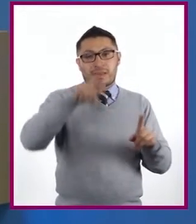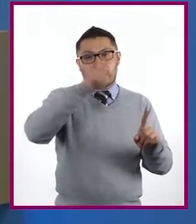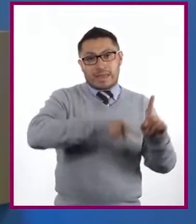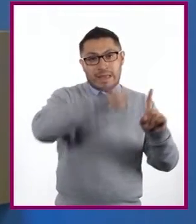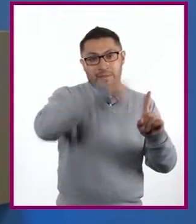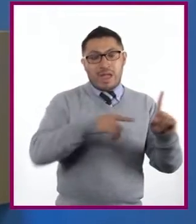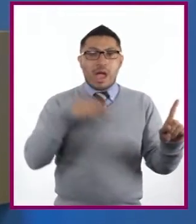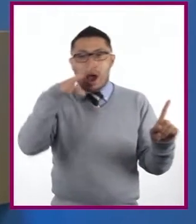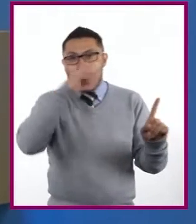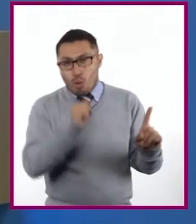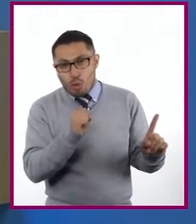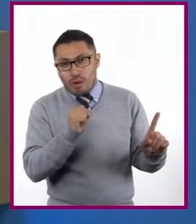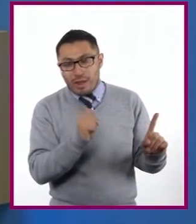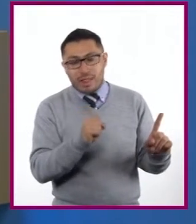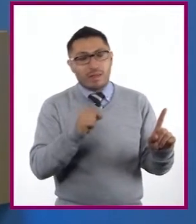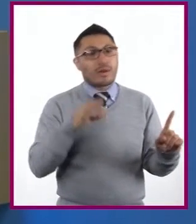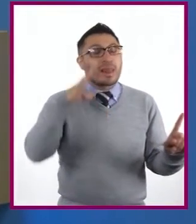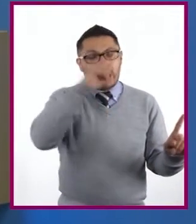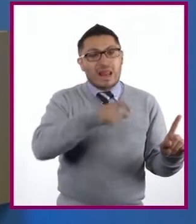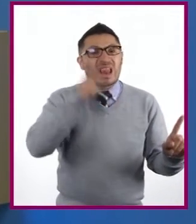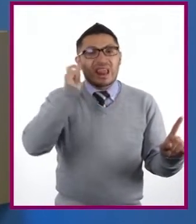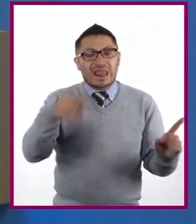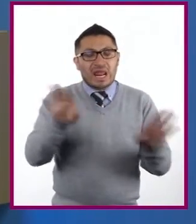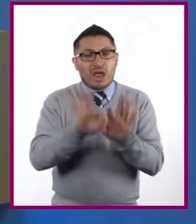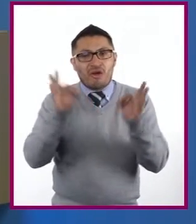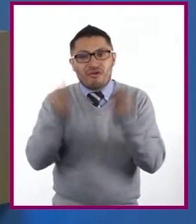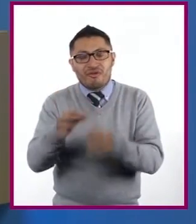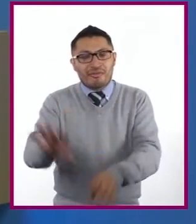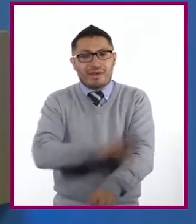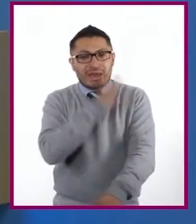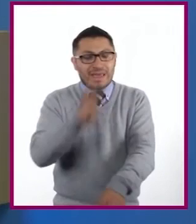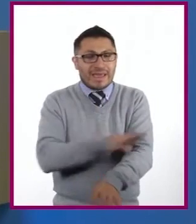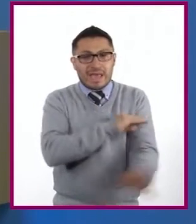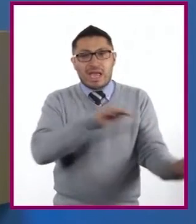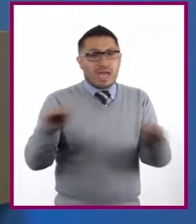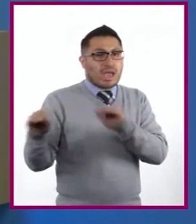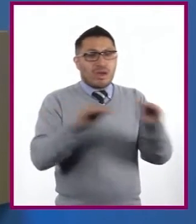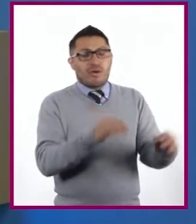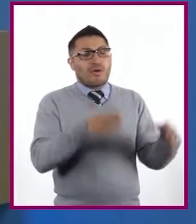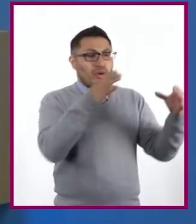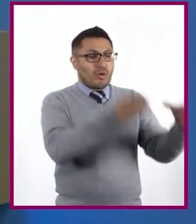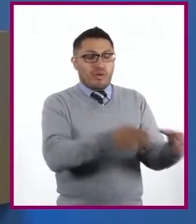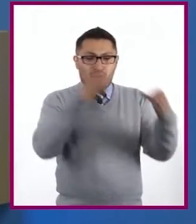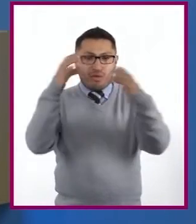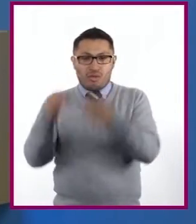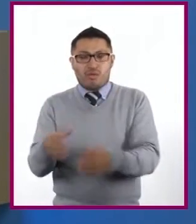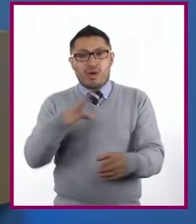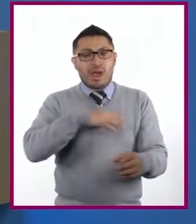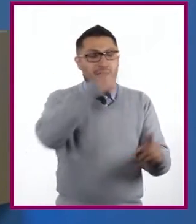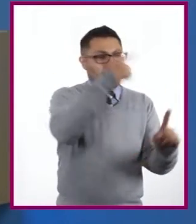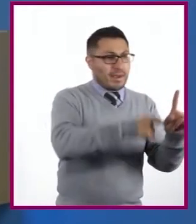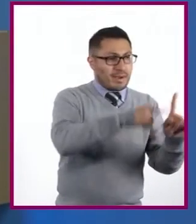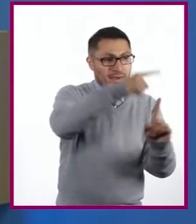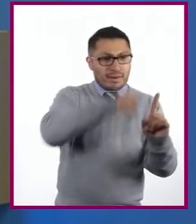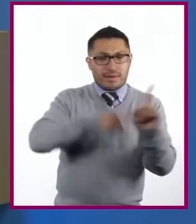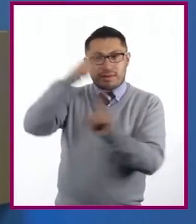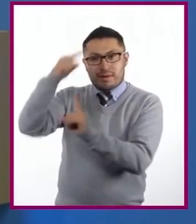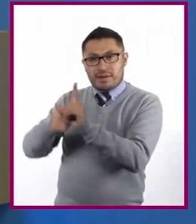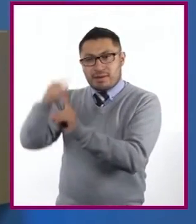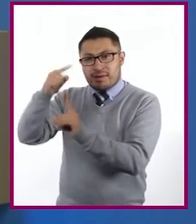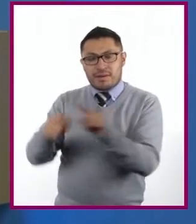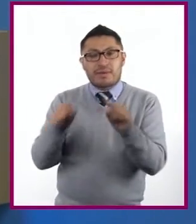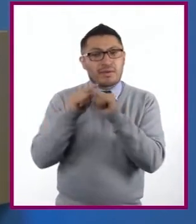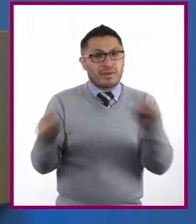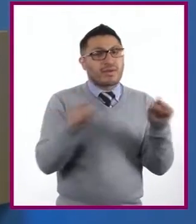y calor, el calor se refiere a la forma de energía en tránsito cuando dos cuerpos tienen dos temperaturas diferentes. Por